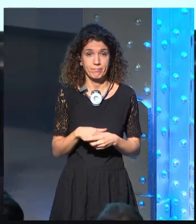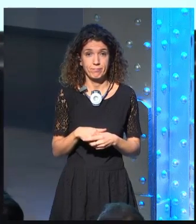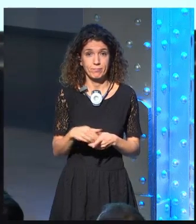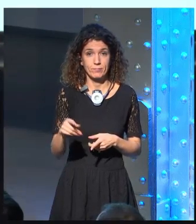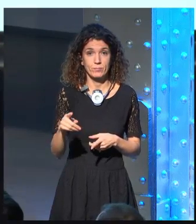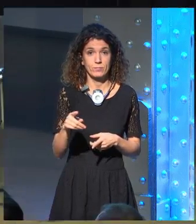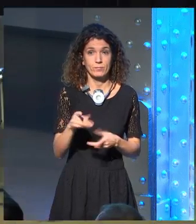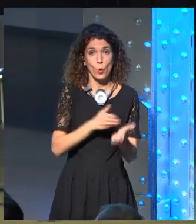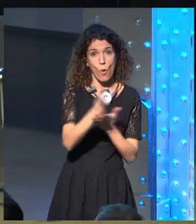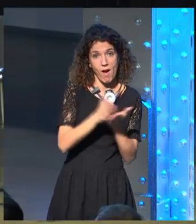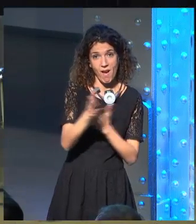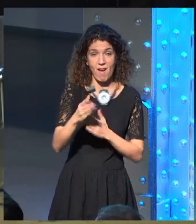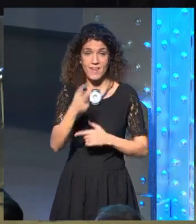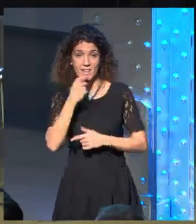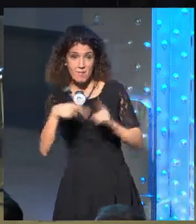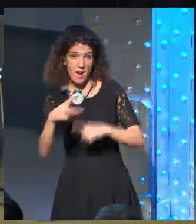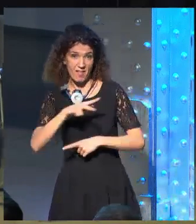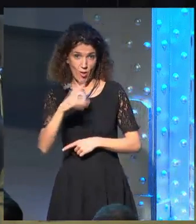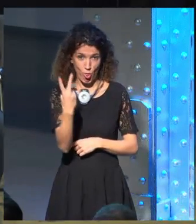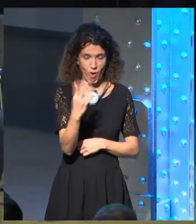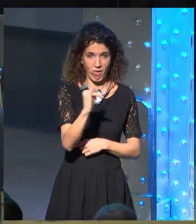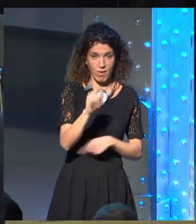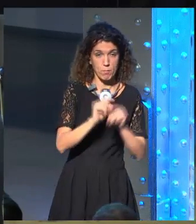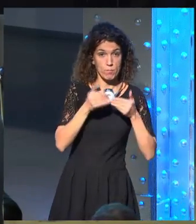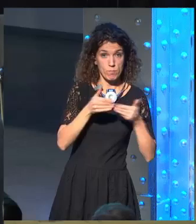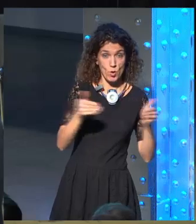tenéis dos versiones disponibles. Y voy a empezar por el principio.